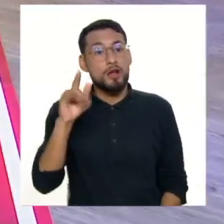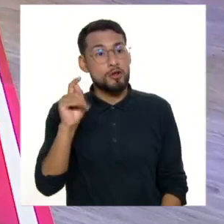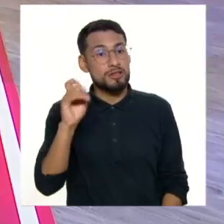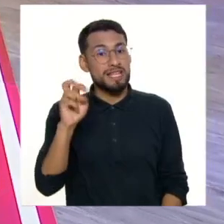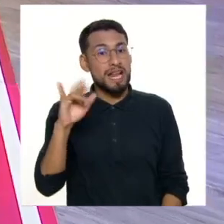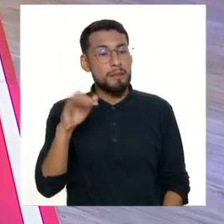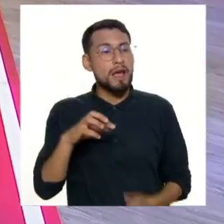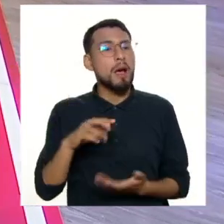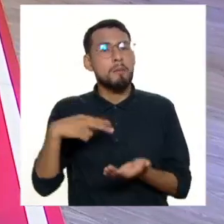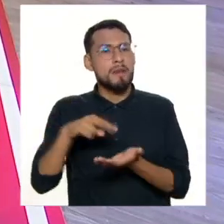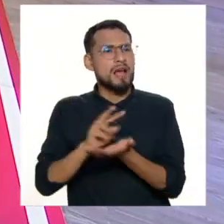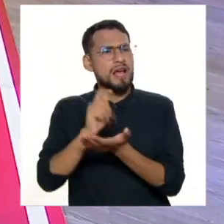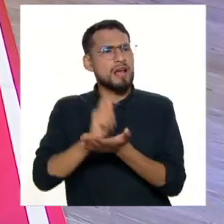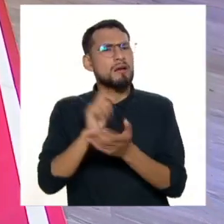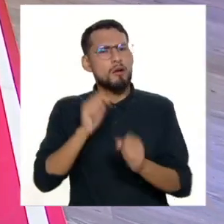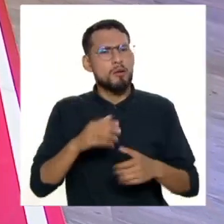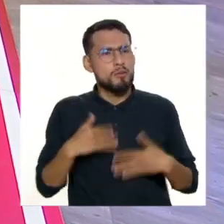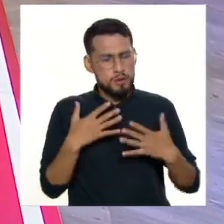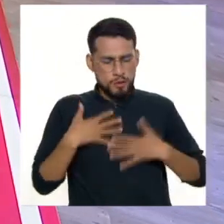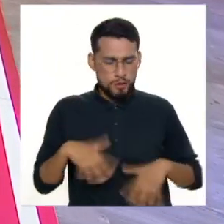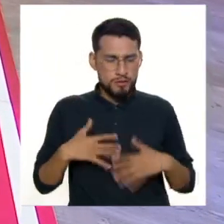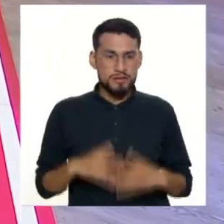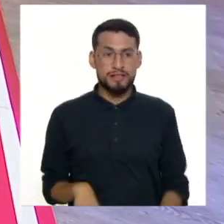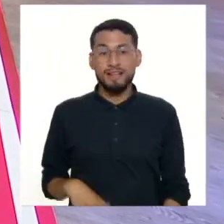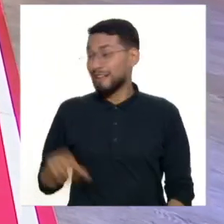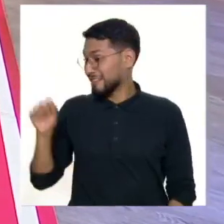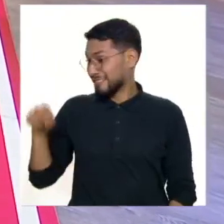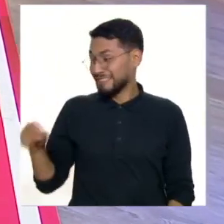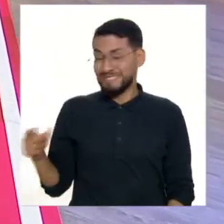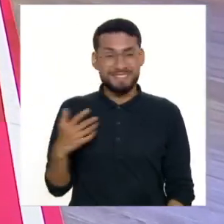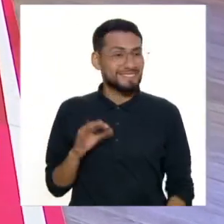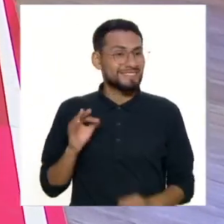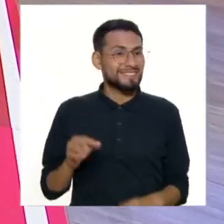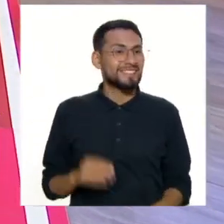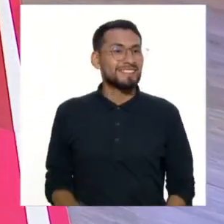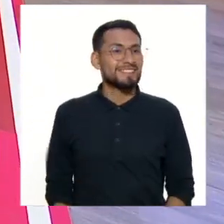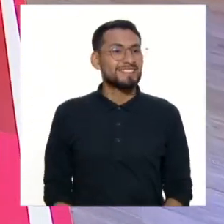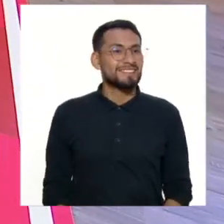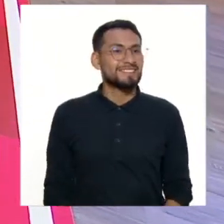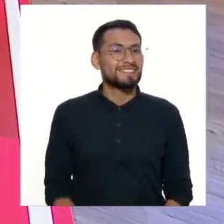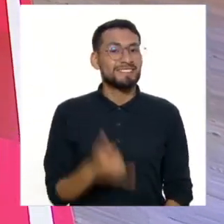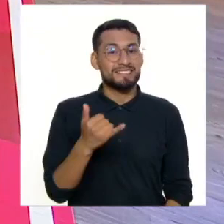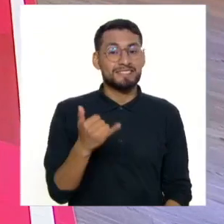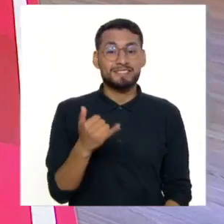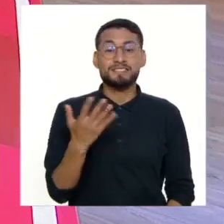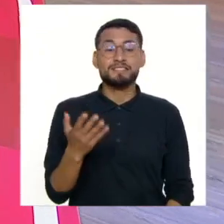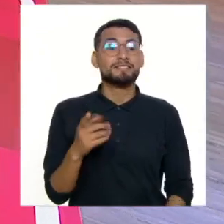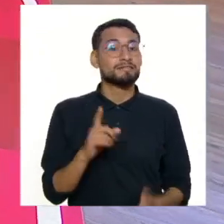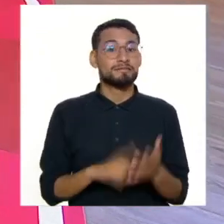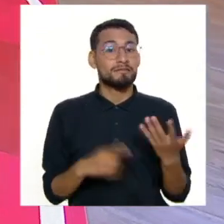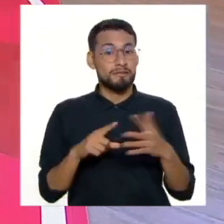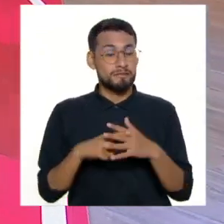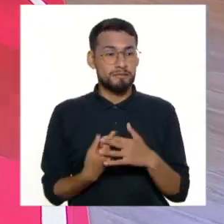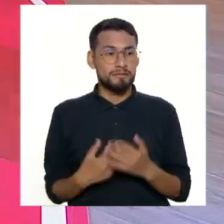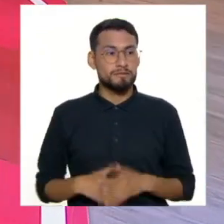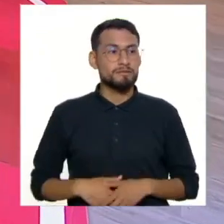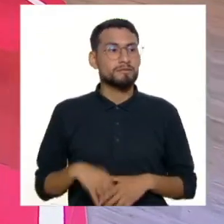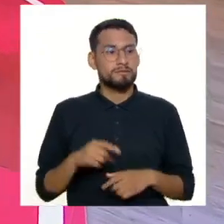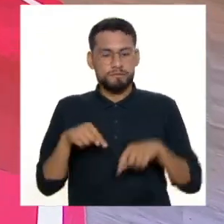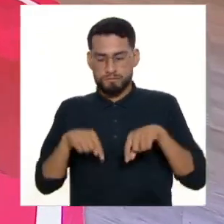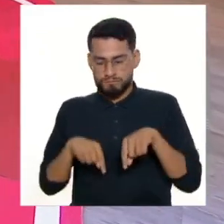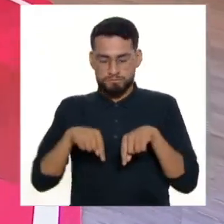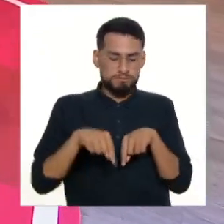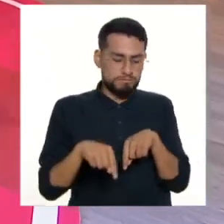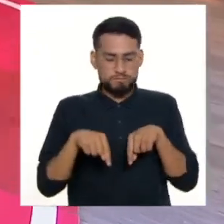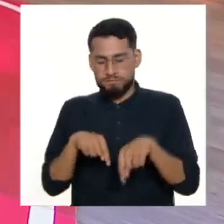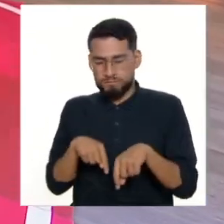okay. Que es muy buena para poder botar el estrés. Sí, esa sí la conocemos. Dale. Entonces vamos a empezar. Lo siguiente, vamos a llevar pie